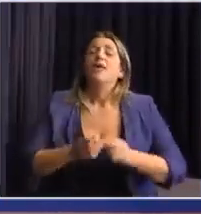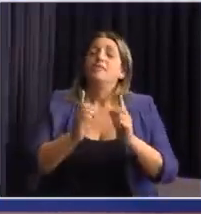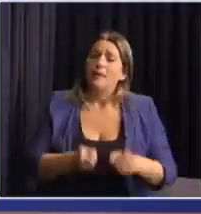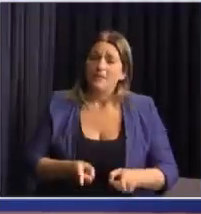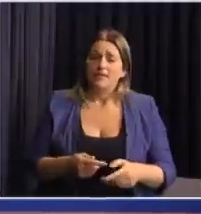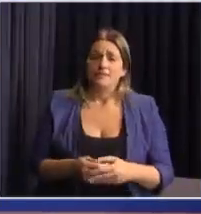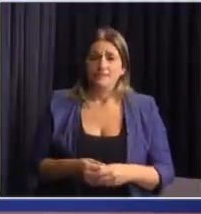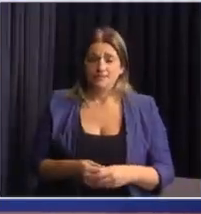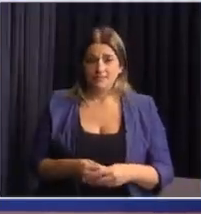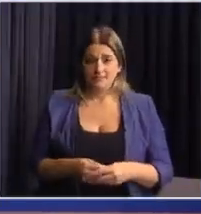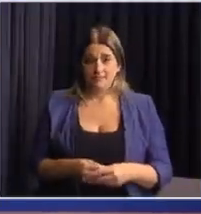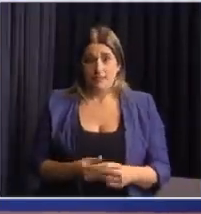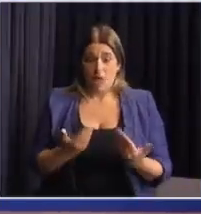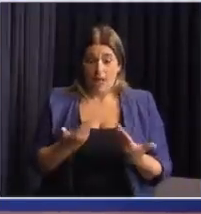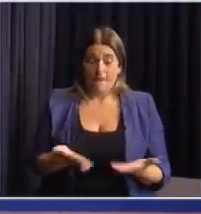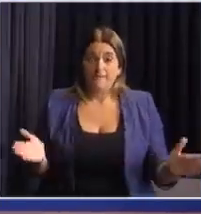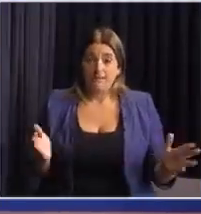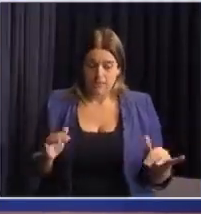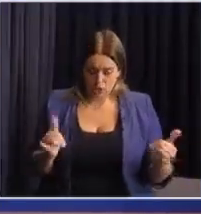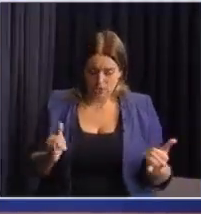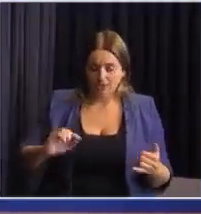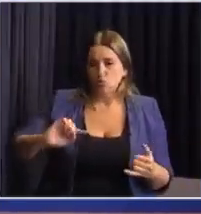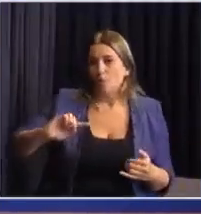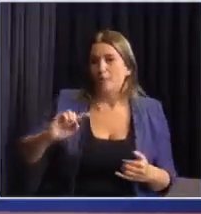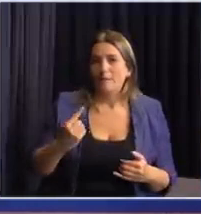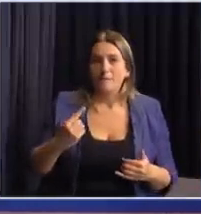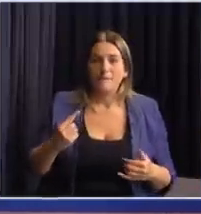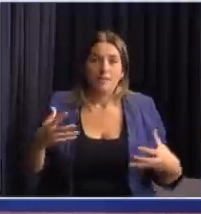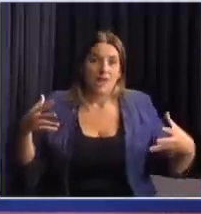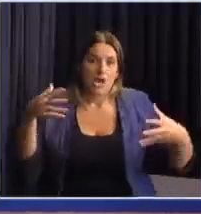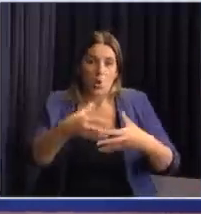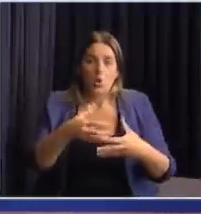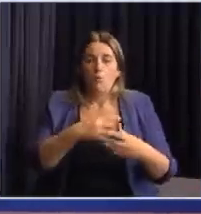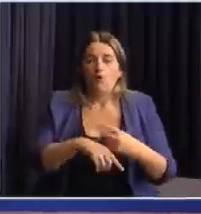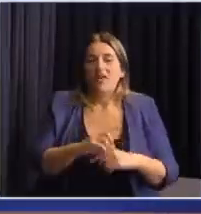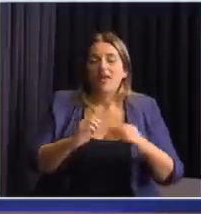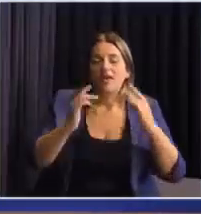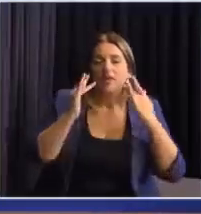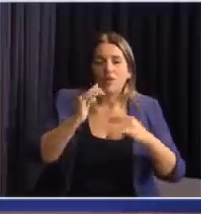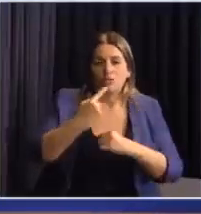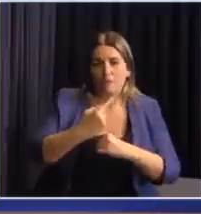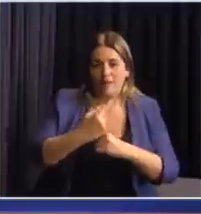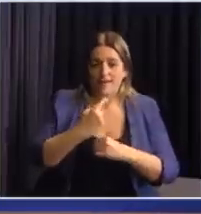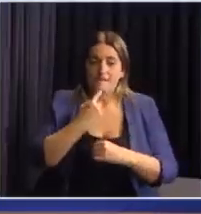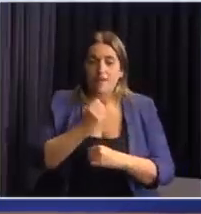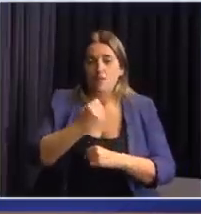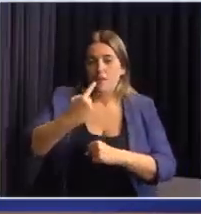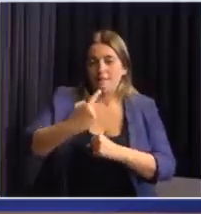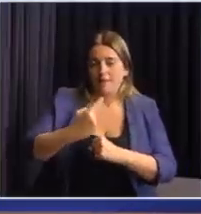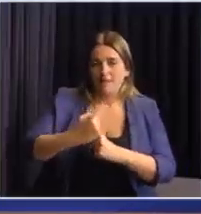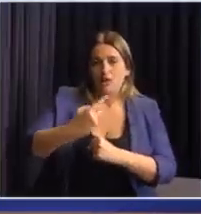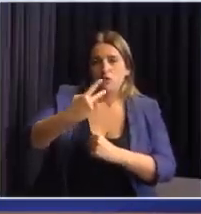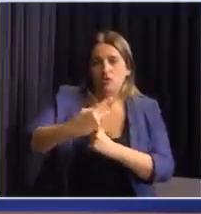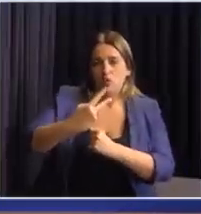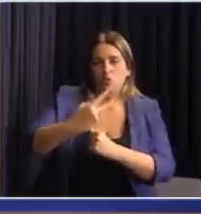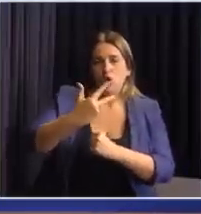Además, vamos a abrir en lo que se llama el primer ciclo de educación primaria, es decir, primero, segundo y tercero de